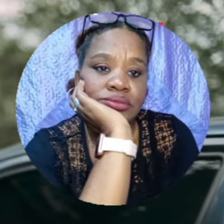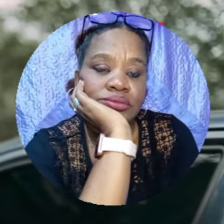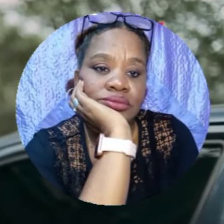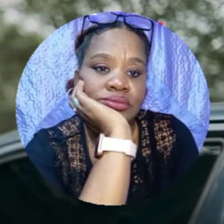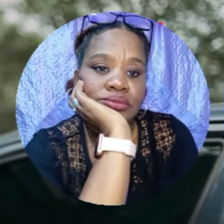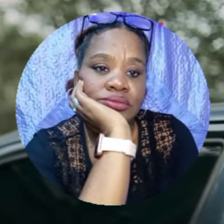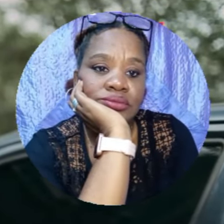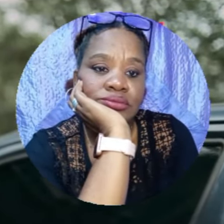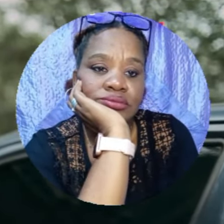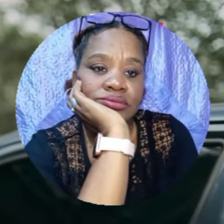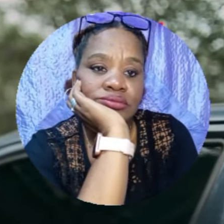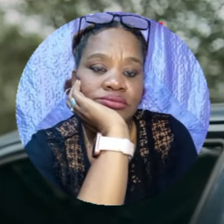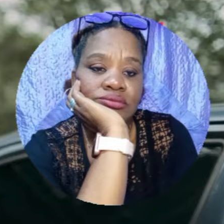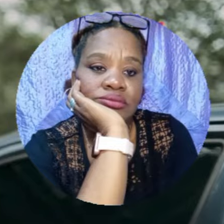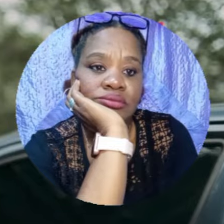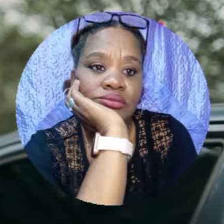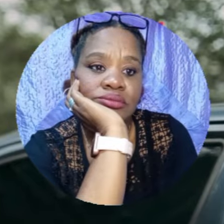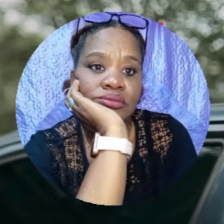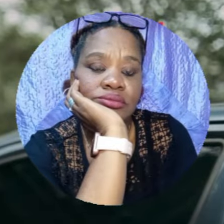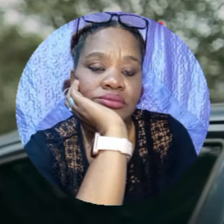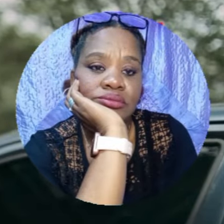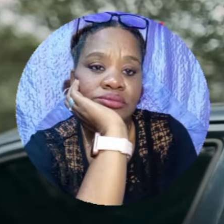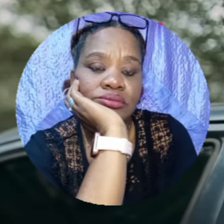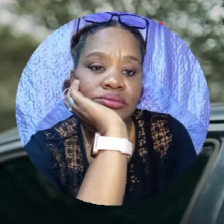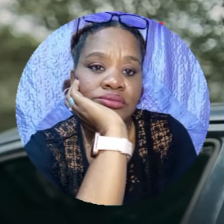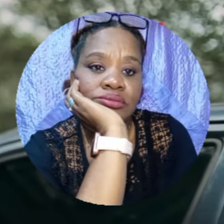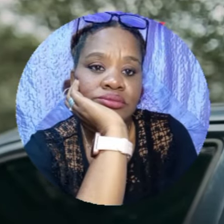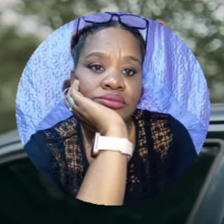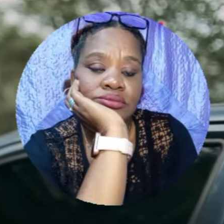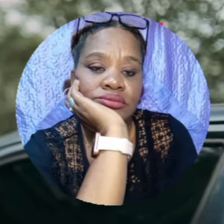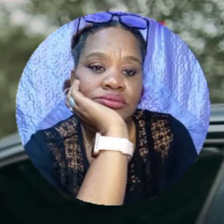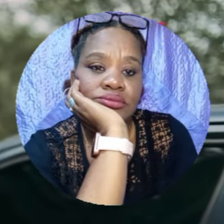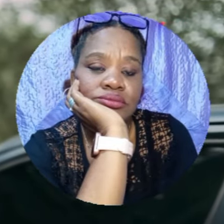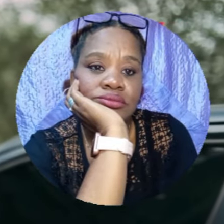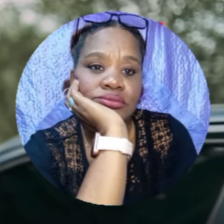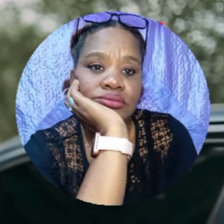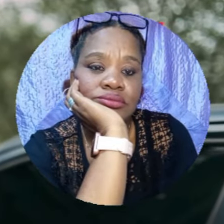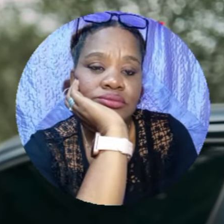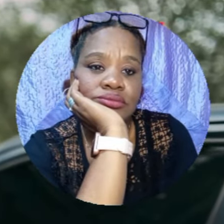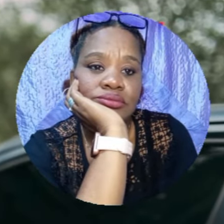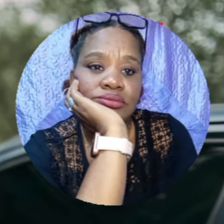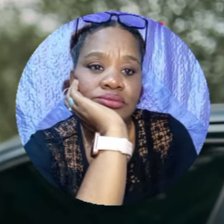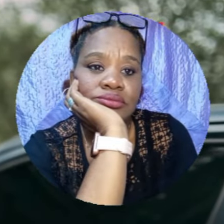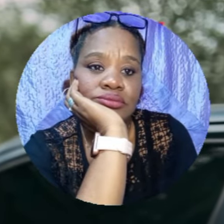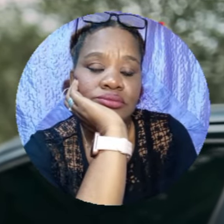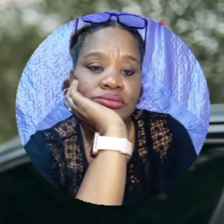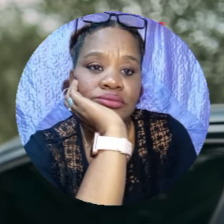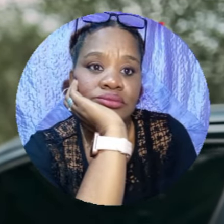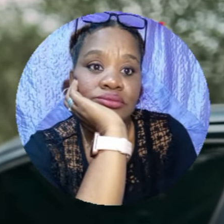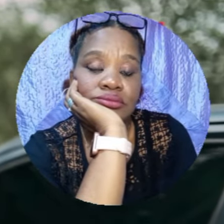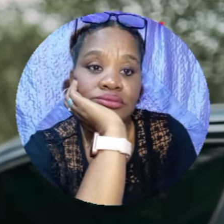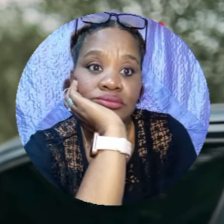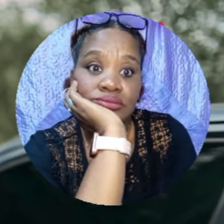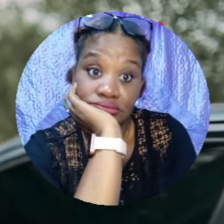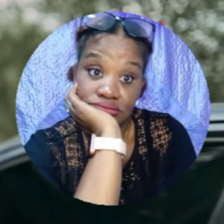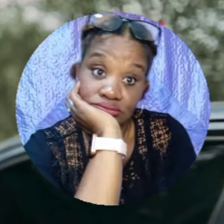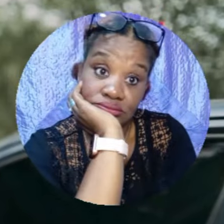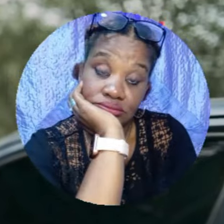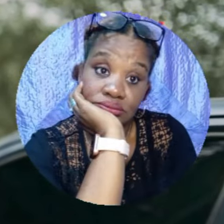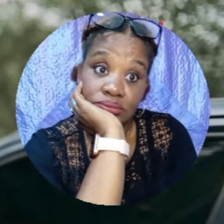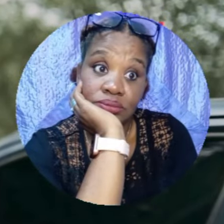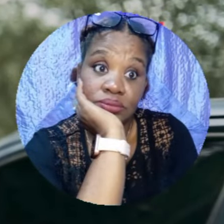100% dominicano. Y por eso estamos aquí, en una de las fincas de Belarminio Ramírez e Hijos, uno de los cafetaleros más